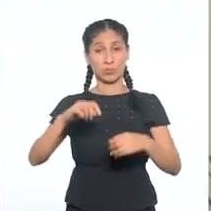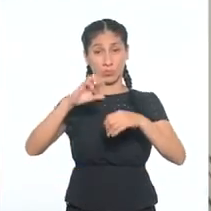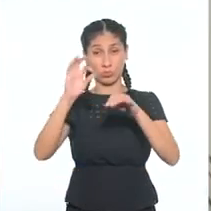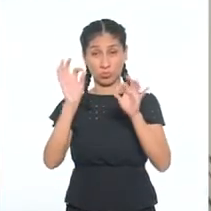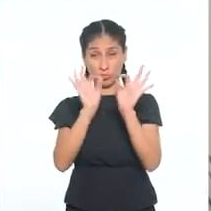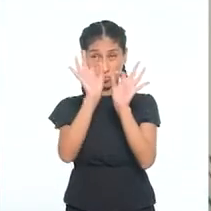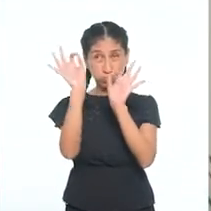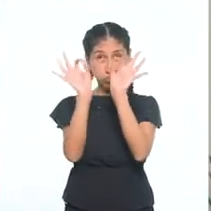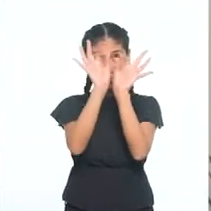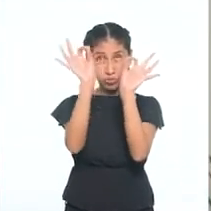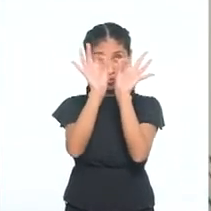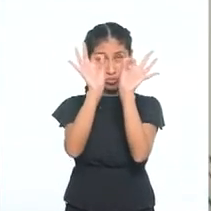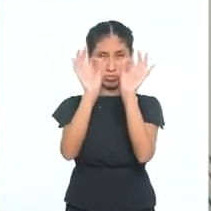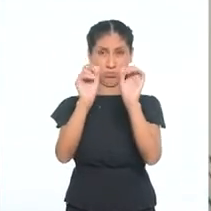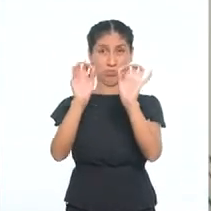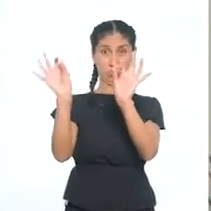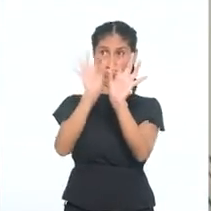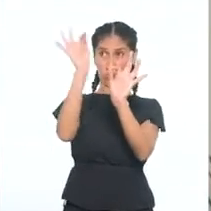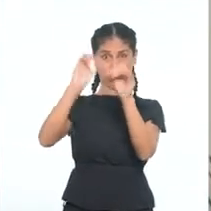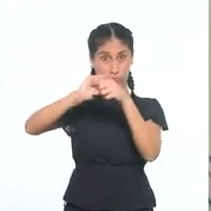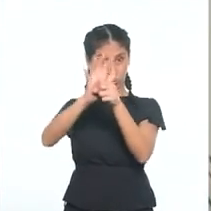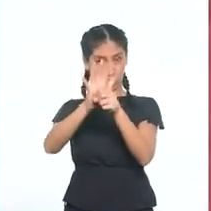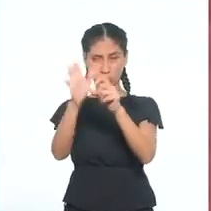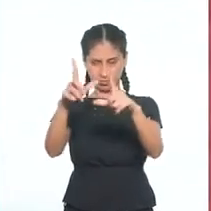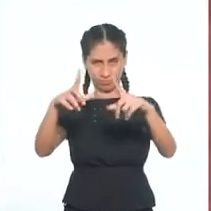virus mascarilla